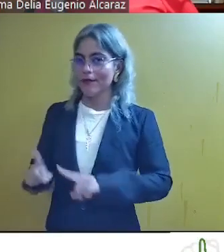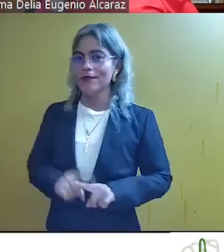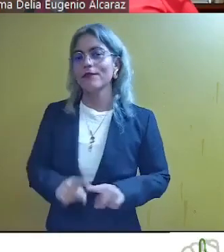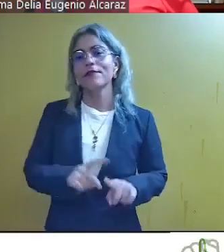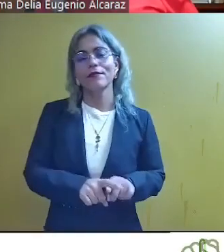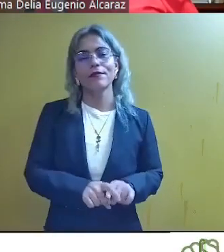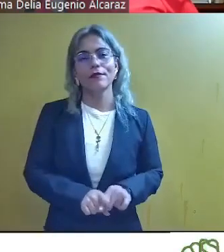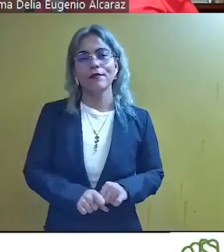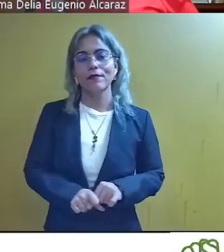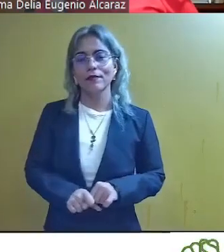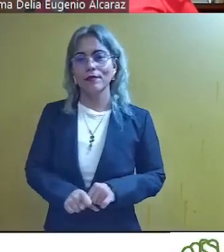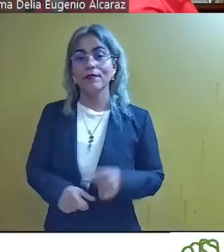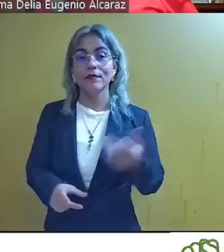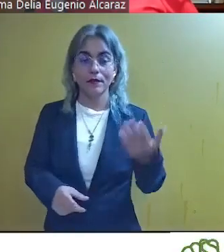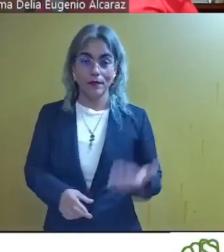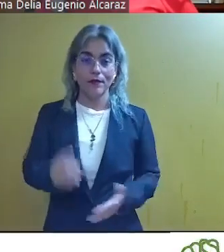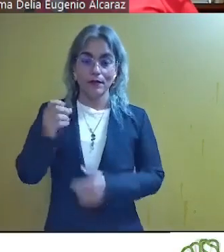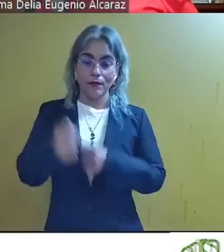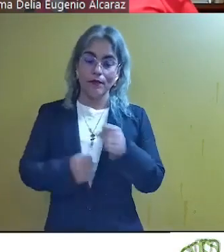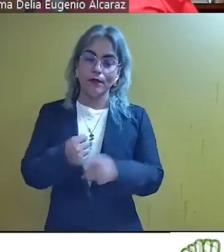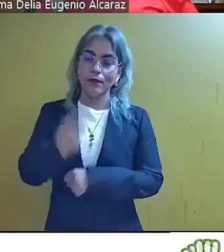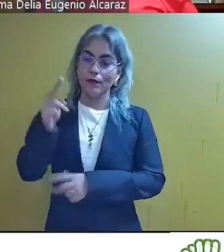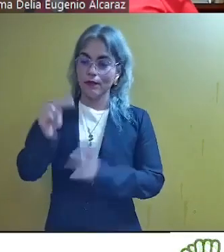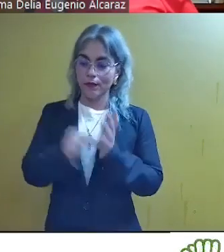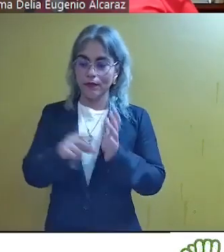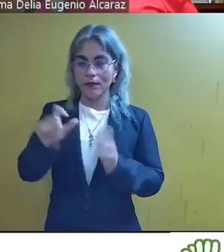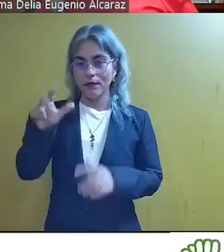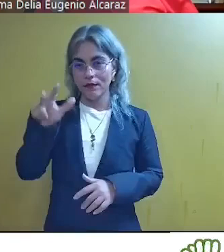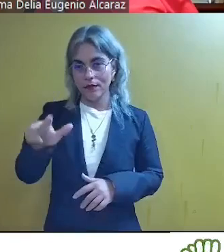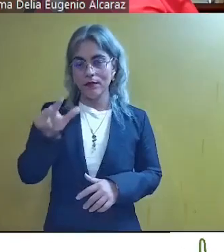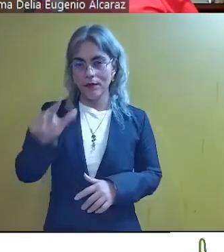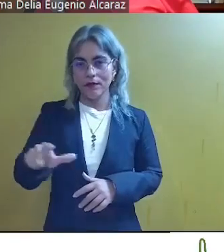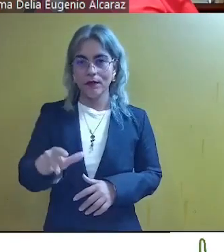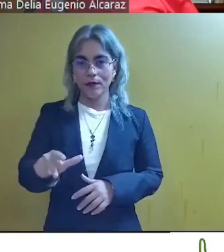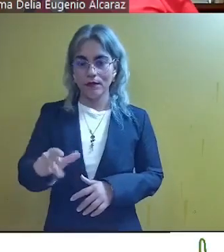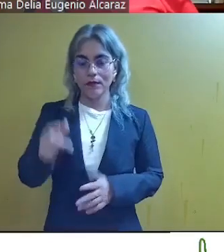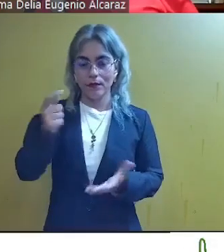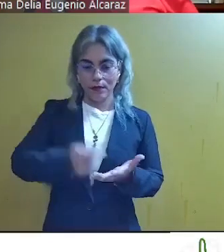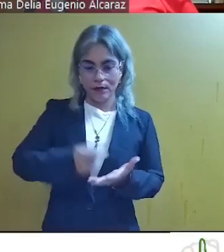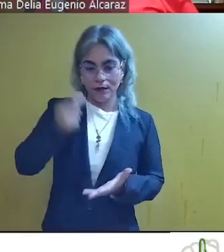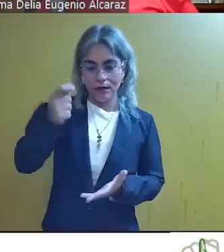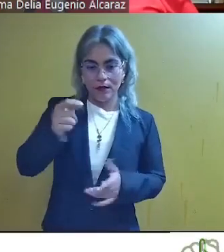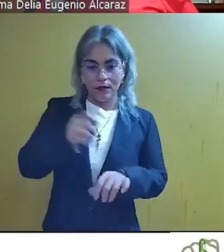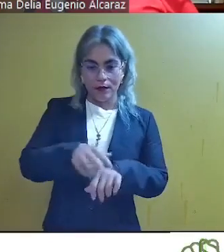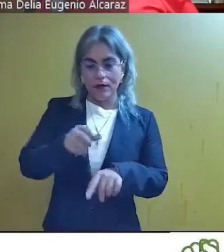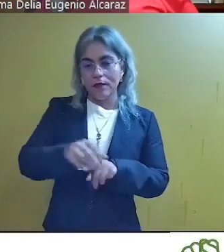a partir del ejercicio 2018 y posteriores, en cumplimiento a la sentencia